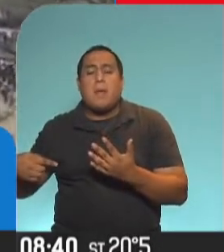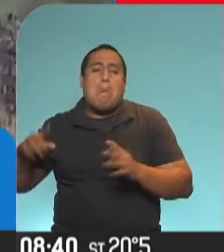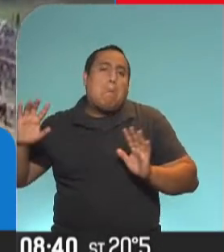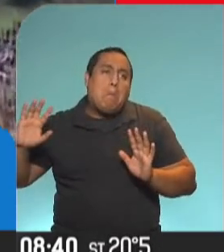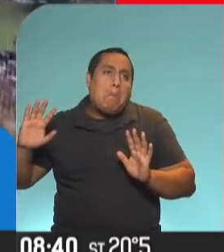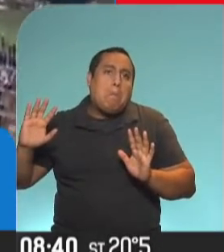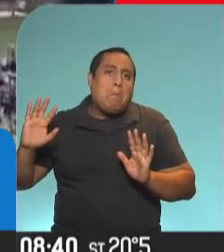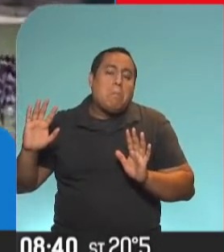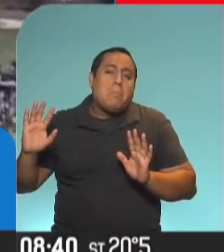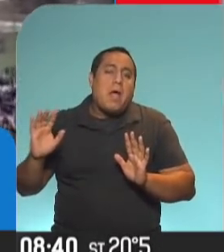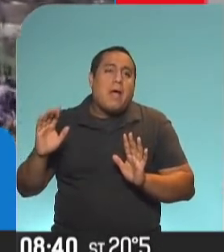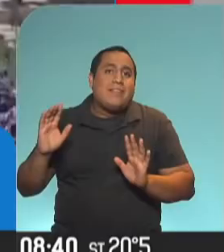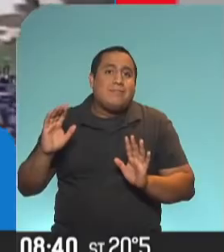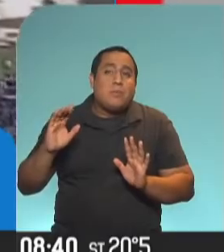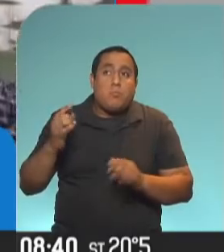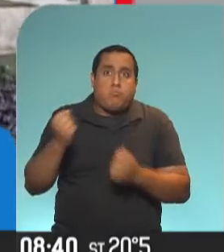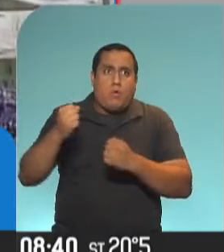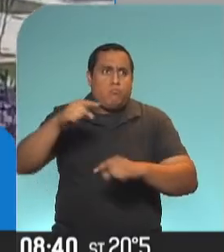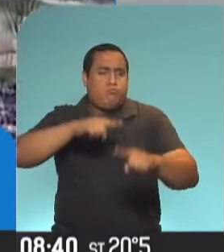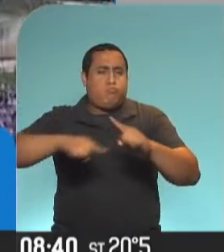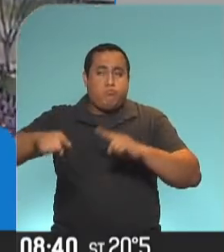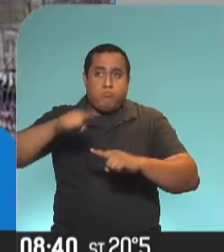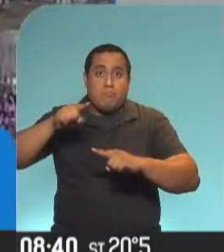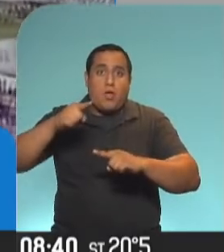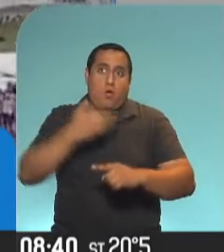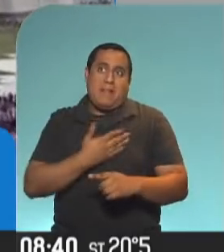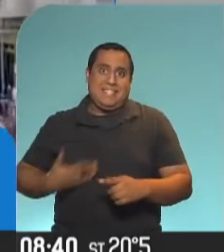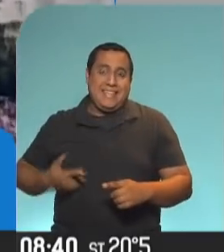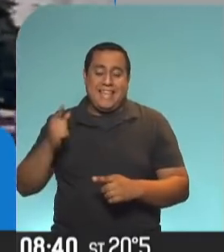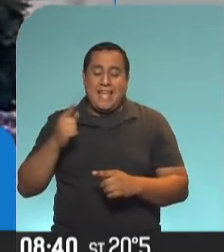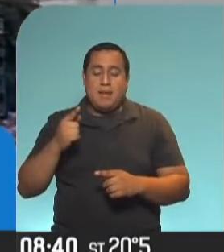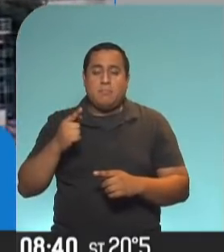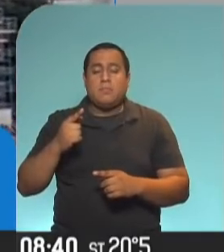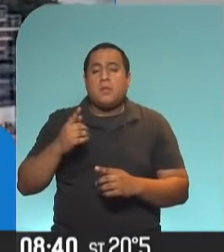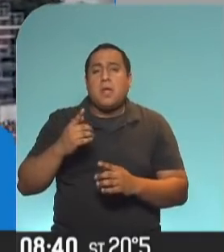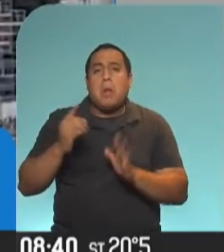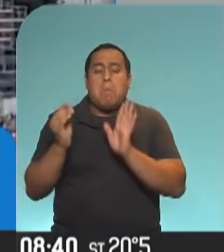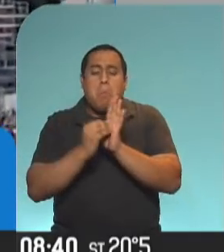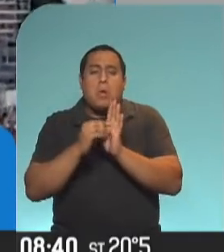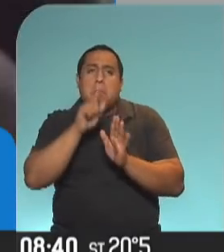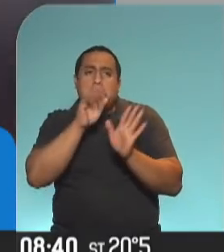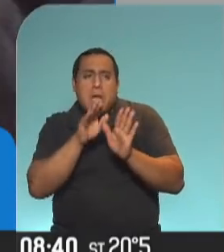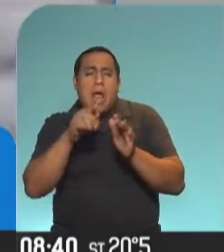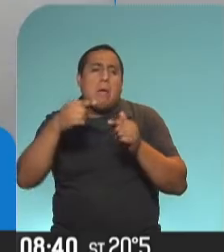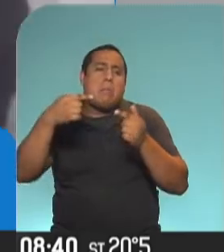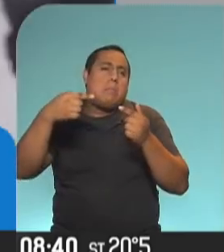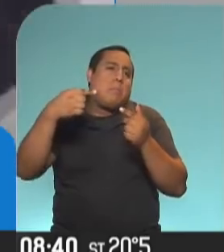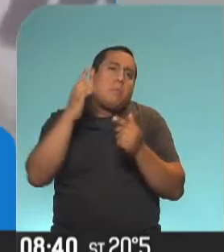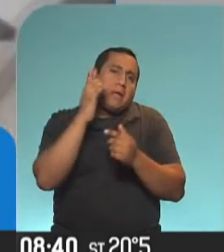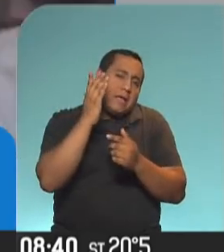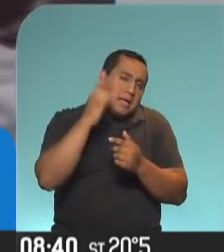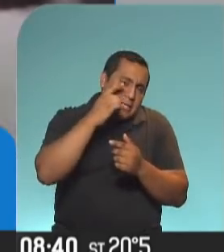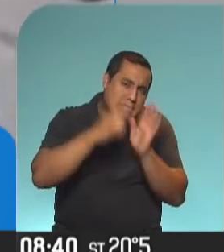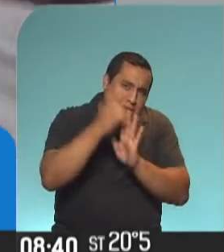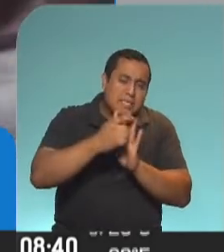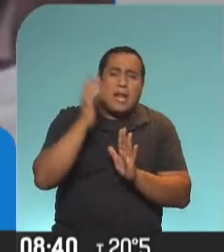presidente legítimo, en manos de empresas. Me parece que esa es una decisión, digamos, si Trump efectivamente